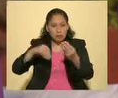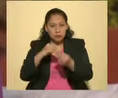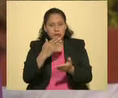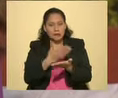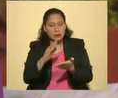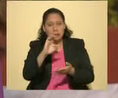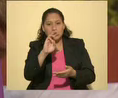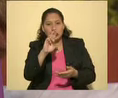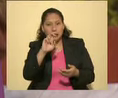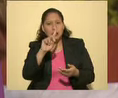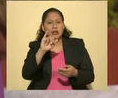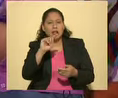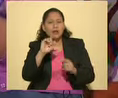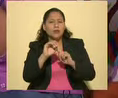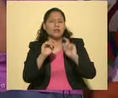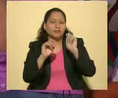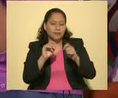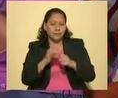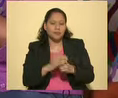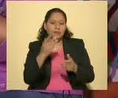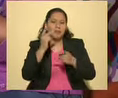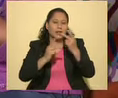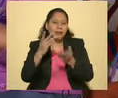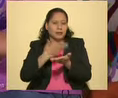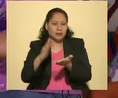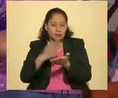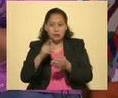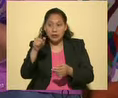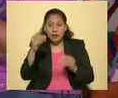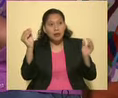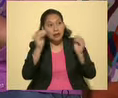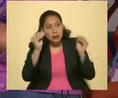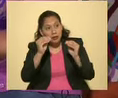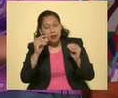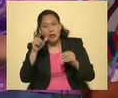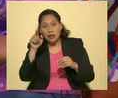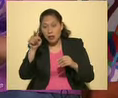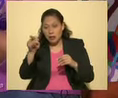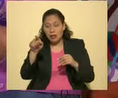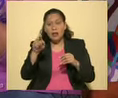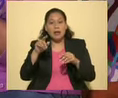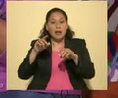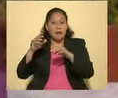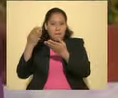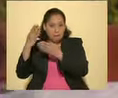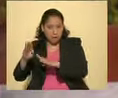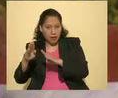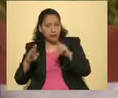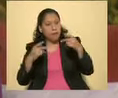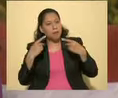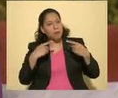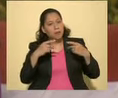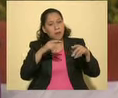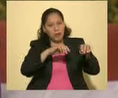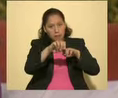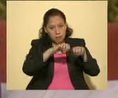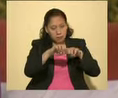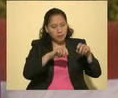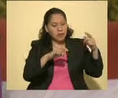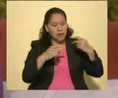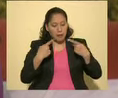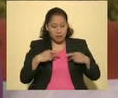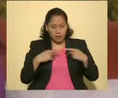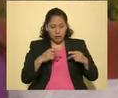las reparadoras de crédito? Son las que van a negociar, son intermediarios que van a negociar con la banca o